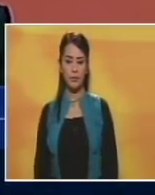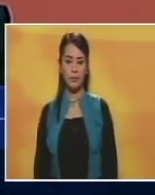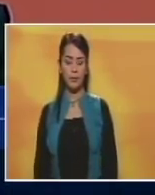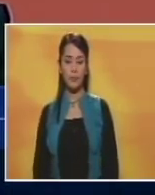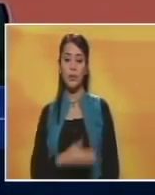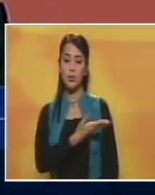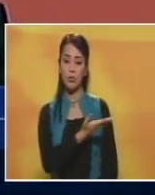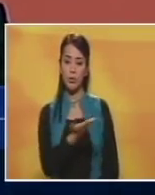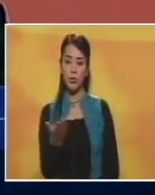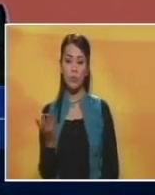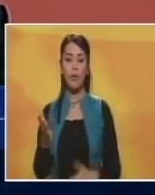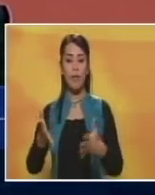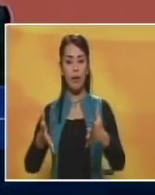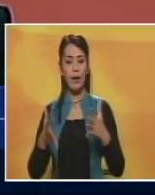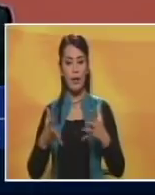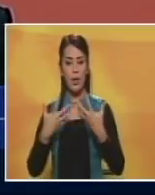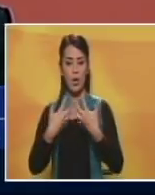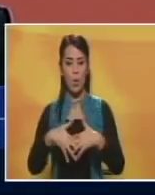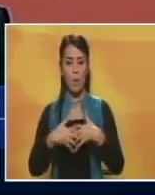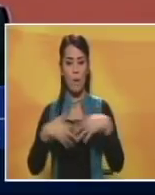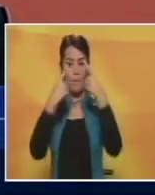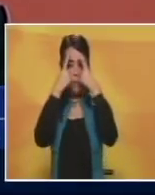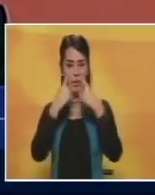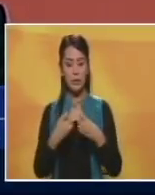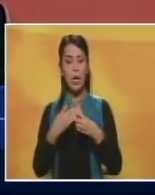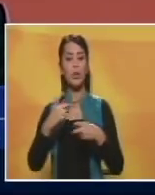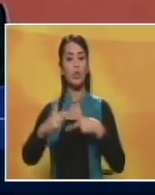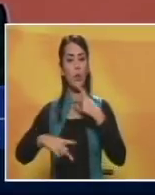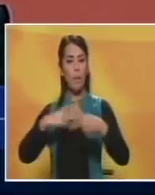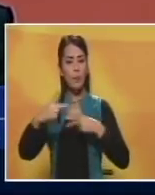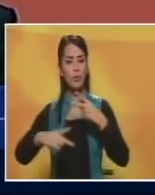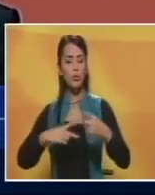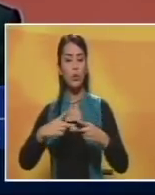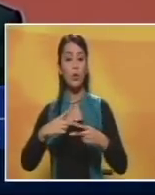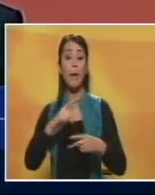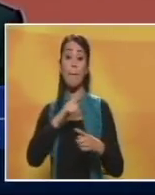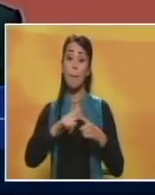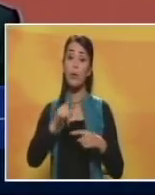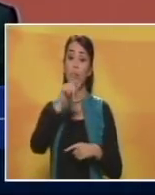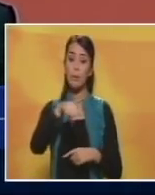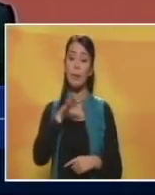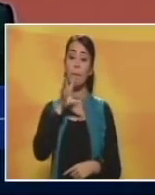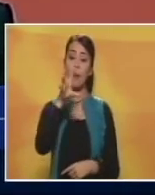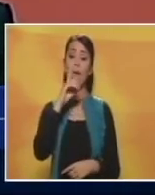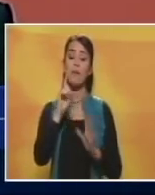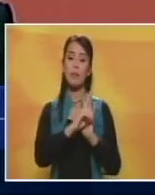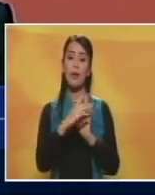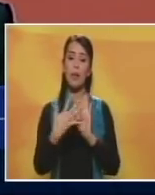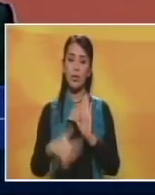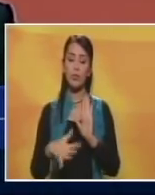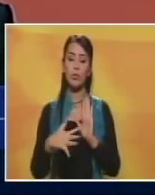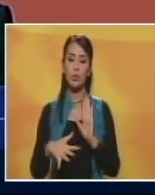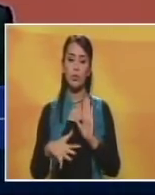Que ustedes ganen como empresarios, como productores, pero que el país también tenga derecho